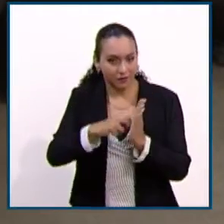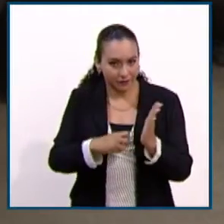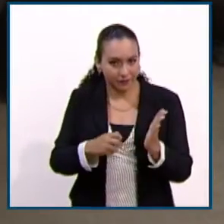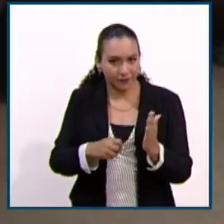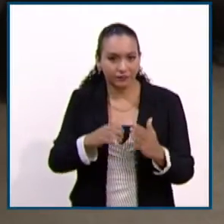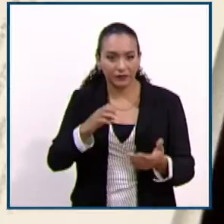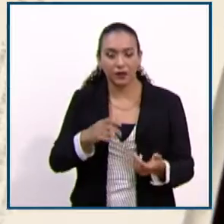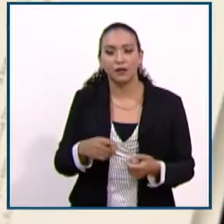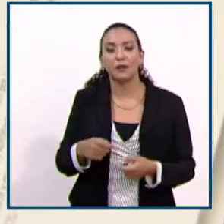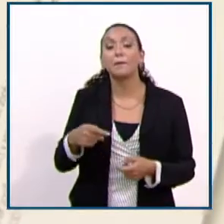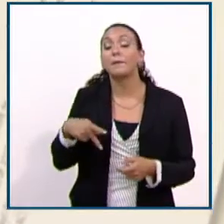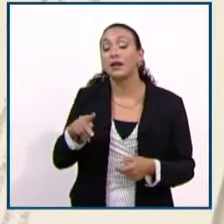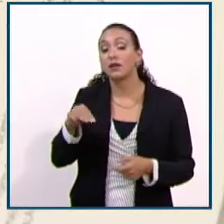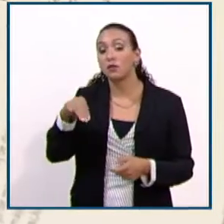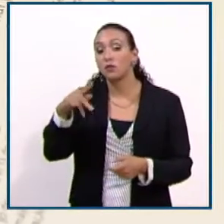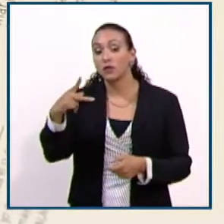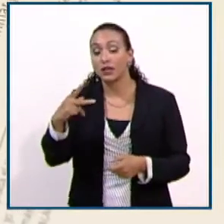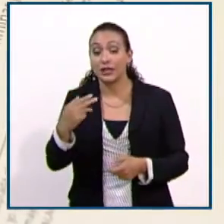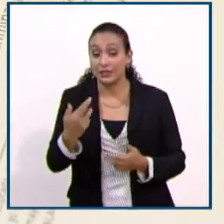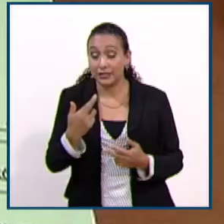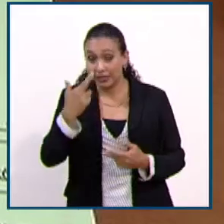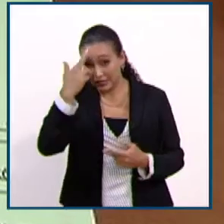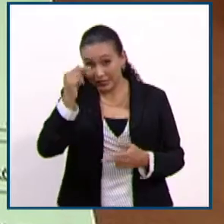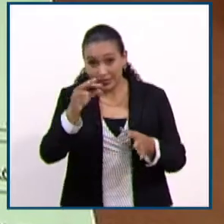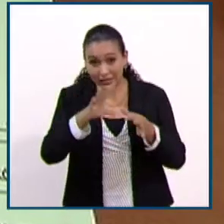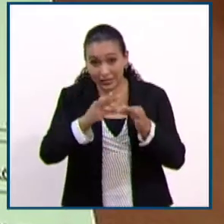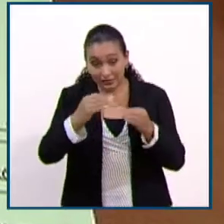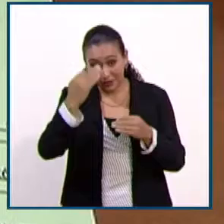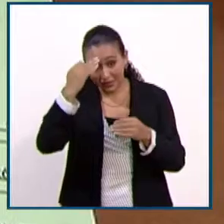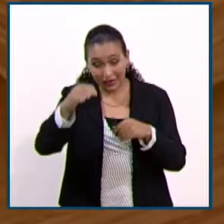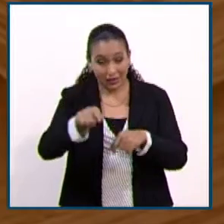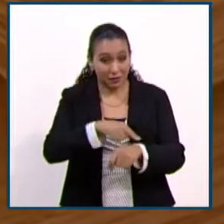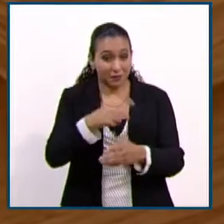que el Ministerio Público no justifique la necesidad de prolongarla.